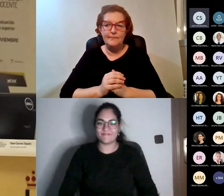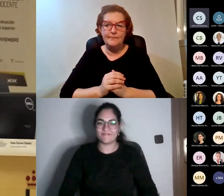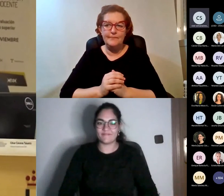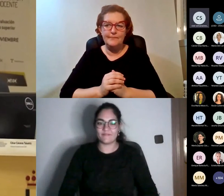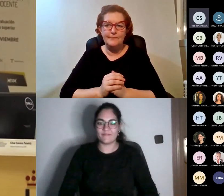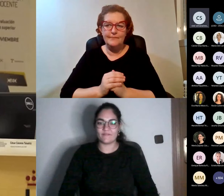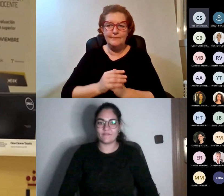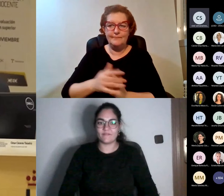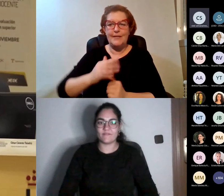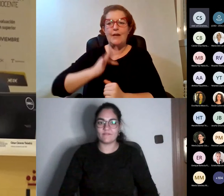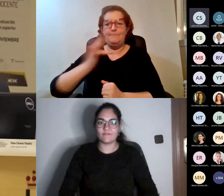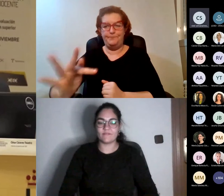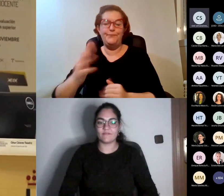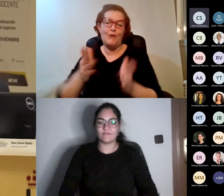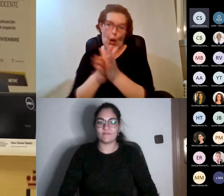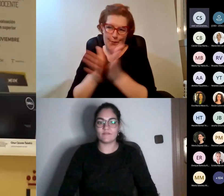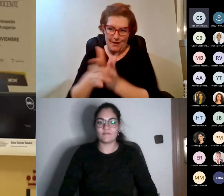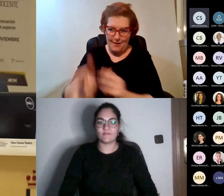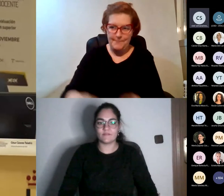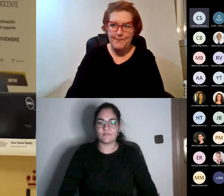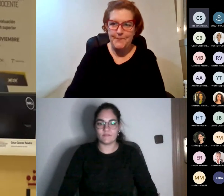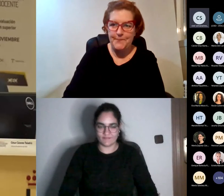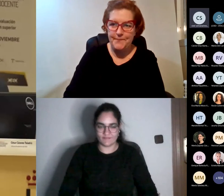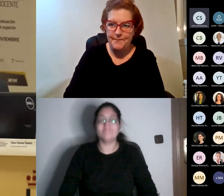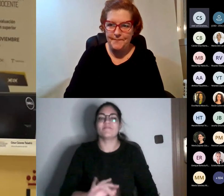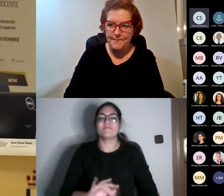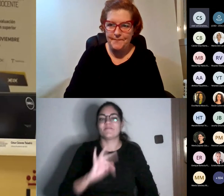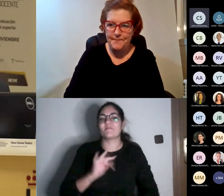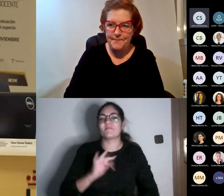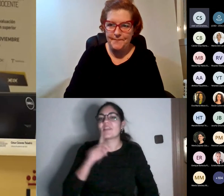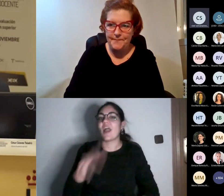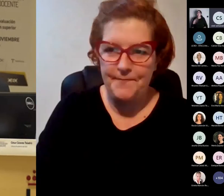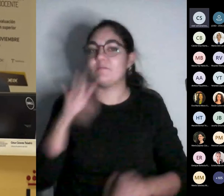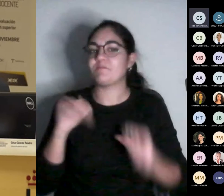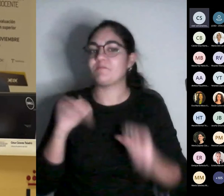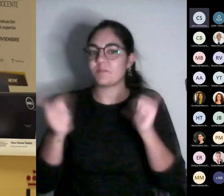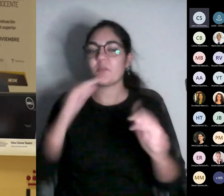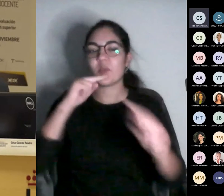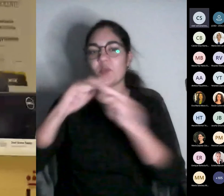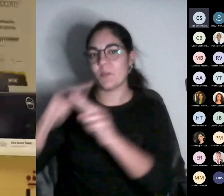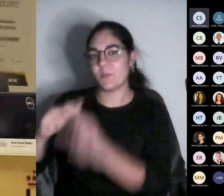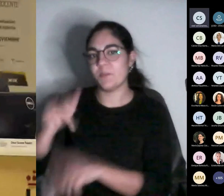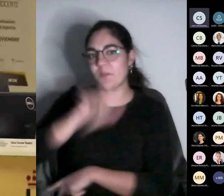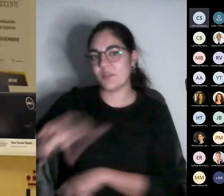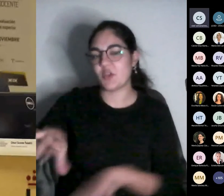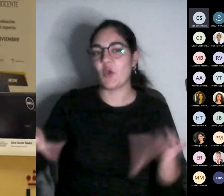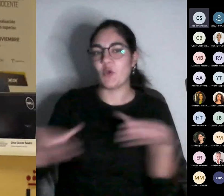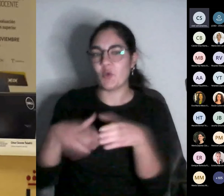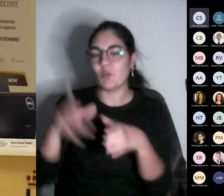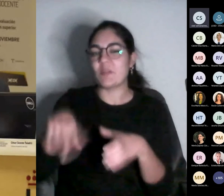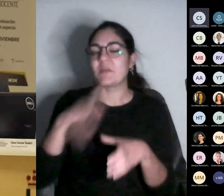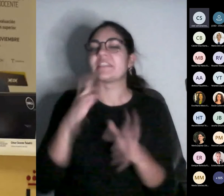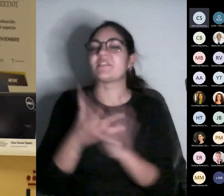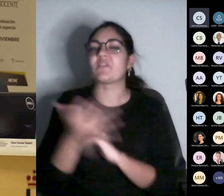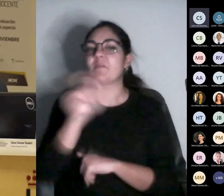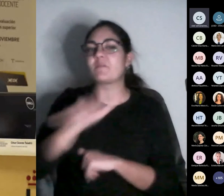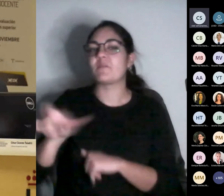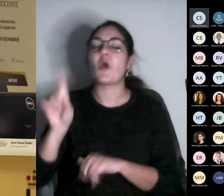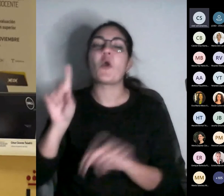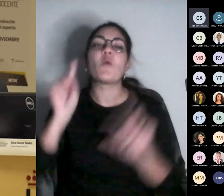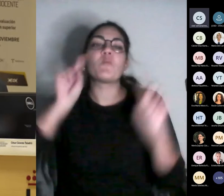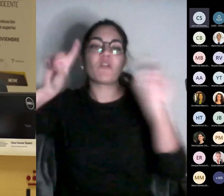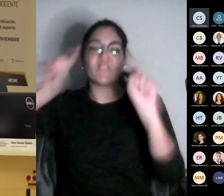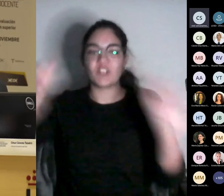vamos a hacer publicados los propios profesores similares de este año y